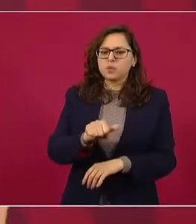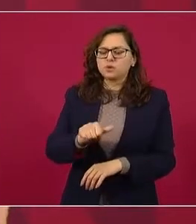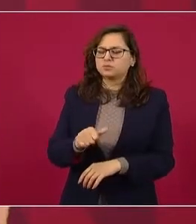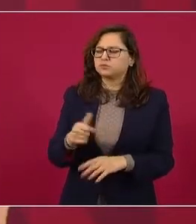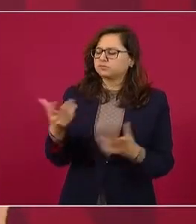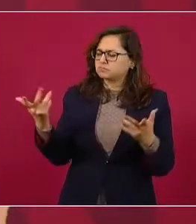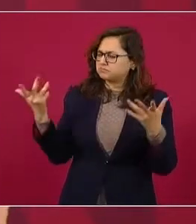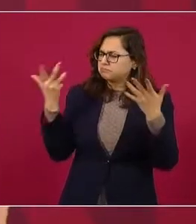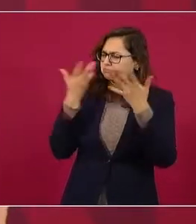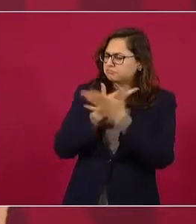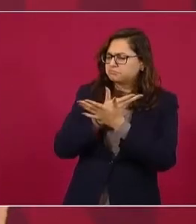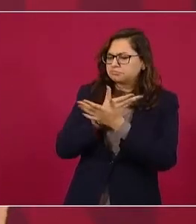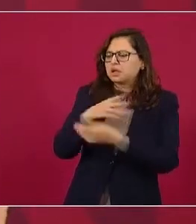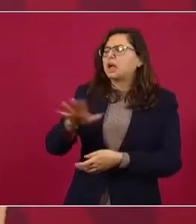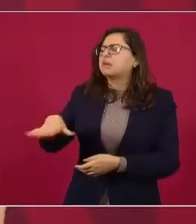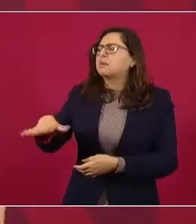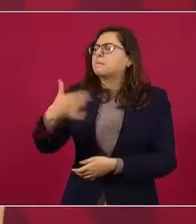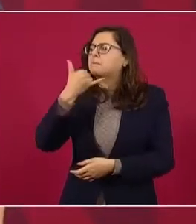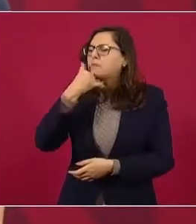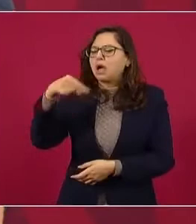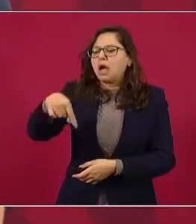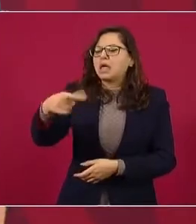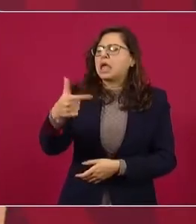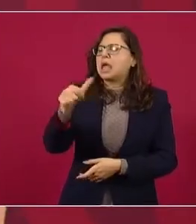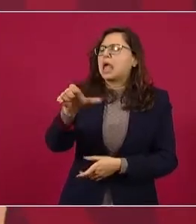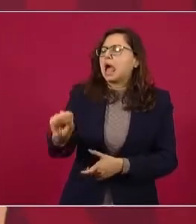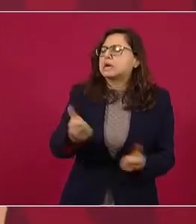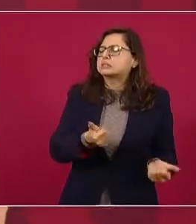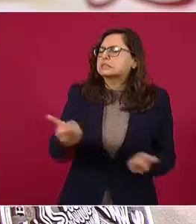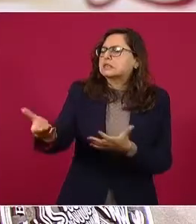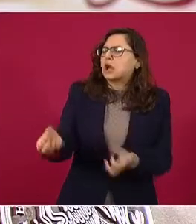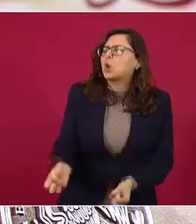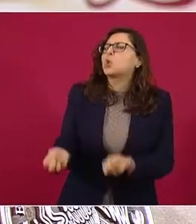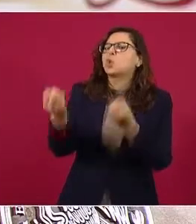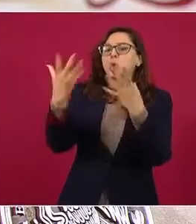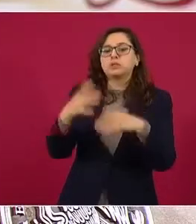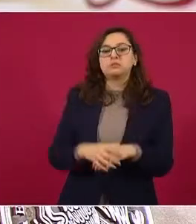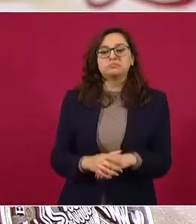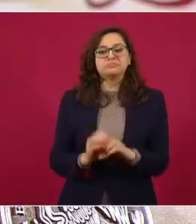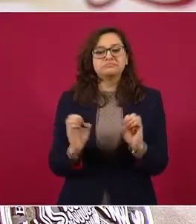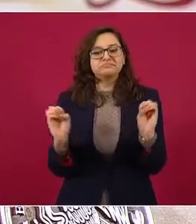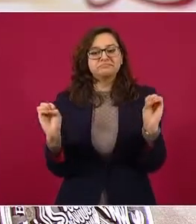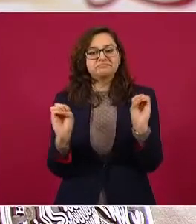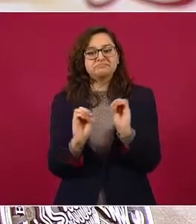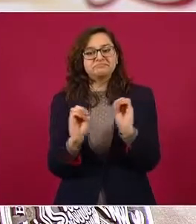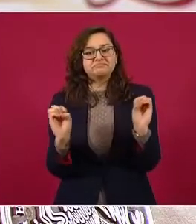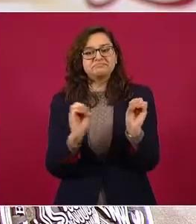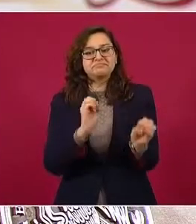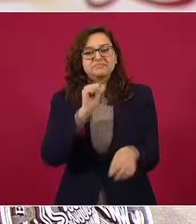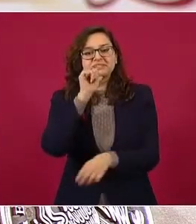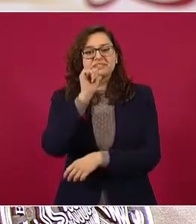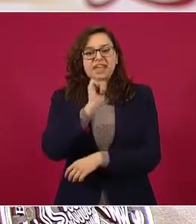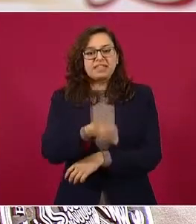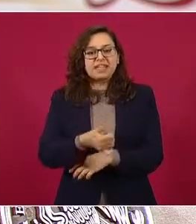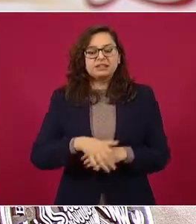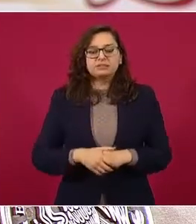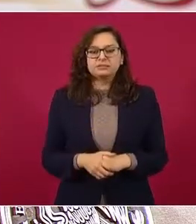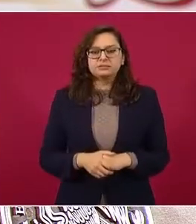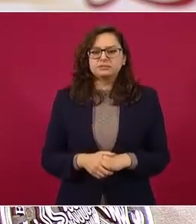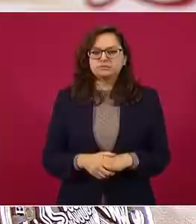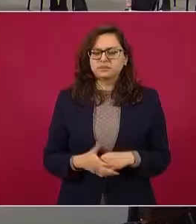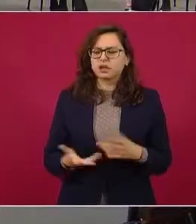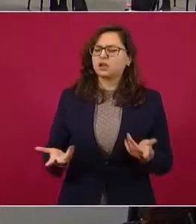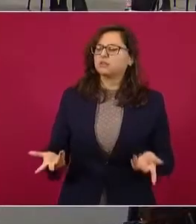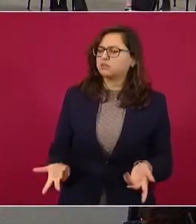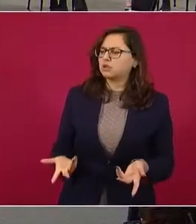esto, preguntamos que si cuánto gas se traía de allá, y resultó que no se traía nada de gas, y preguntamos que